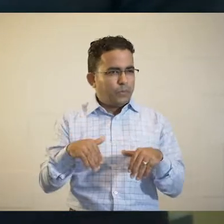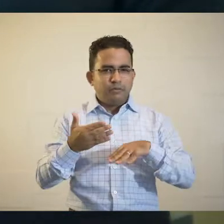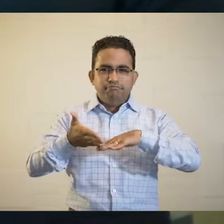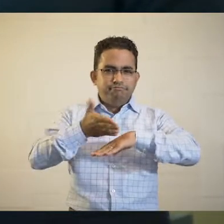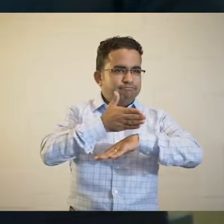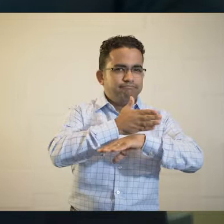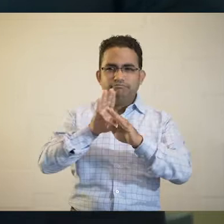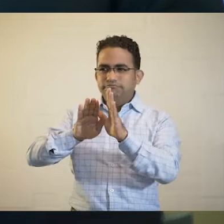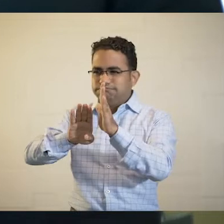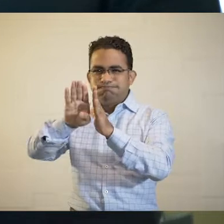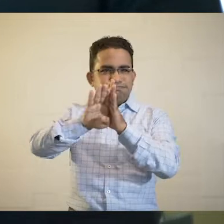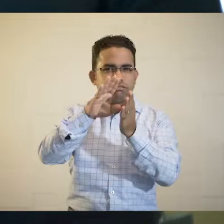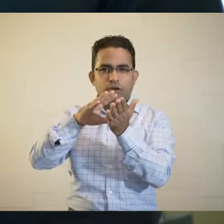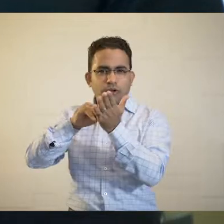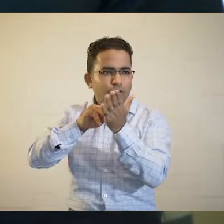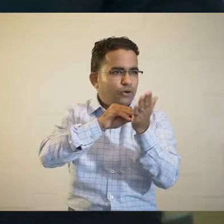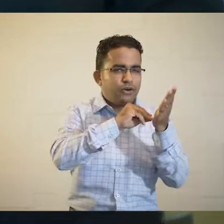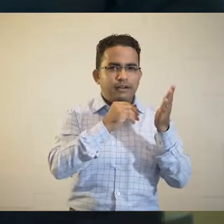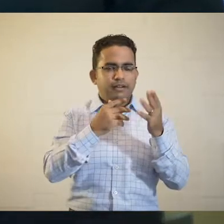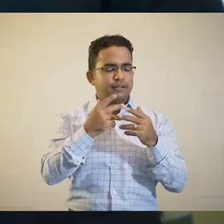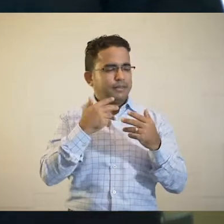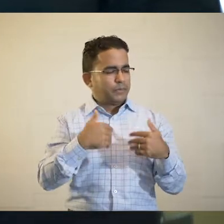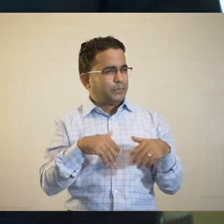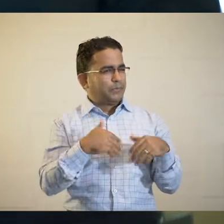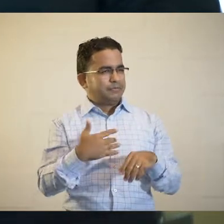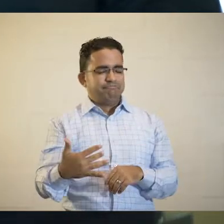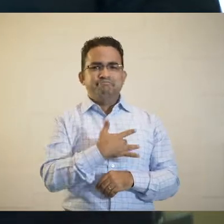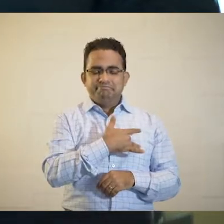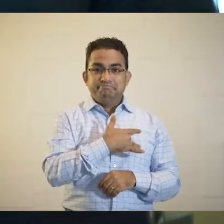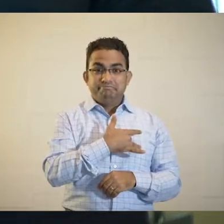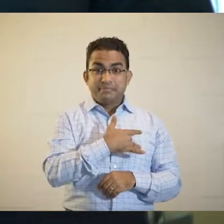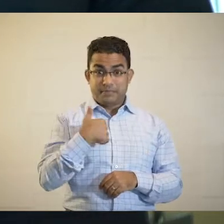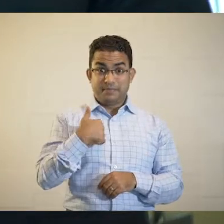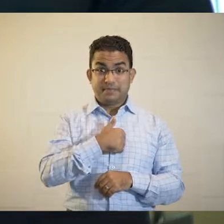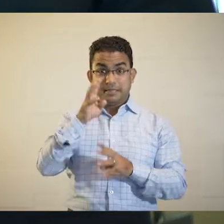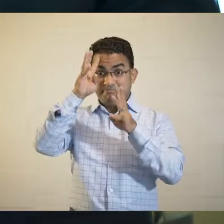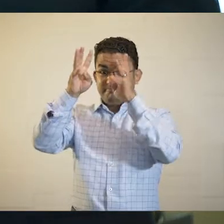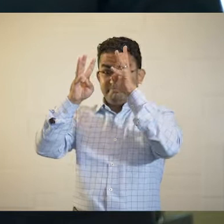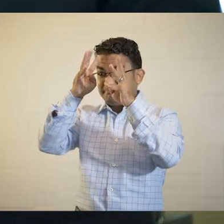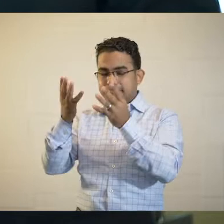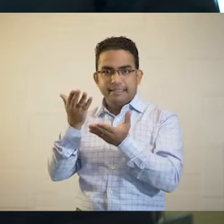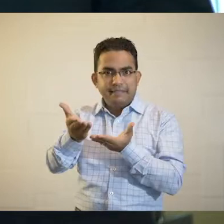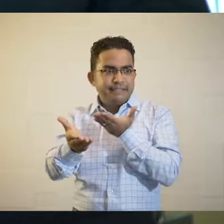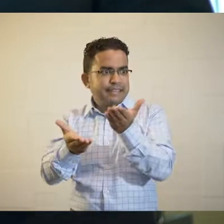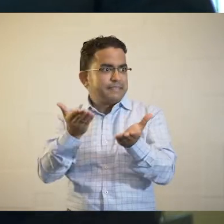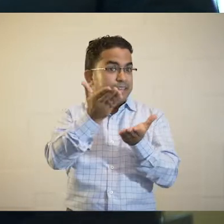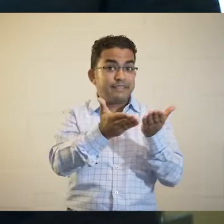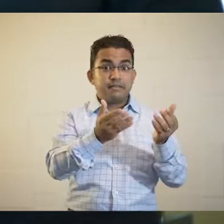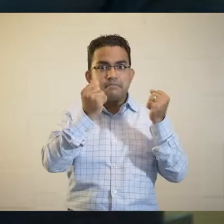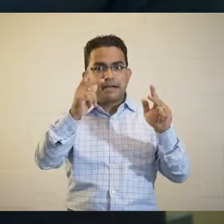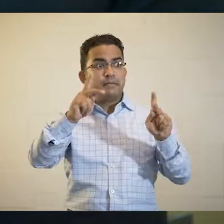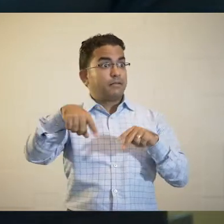una gran satisfacción ver cómo evolucionan, cómo aprenden, cómo se desarrollan y cómo a través de nuestras iniciativas estamos